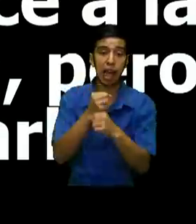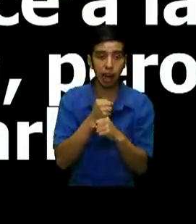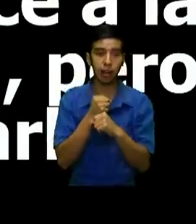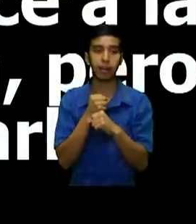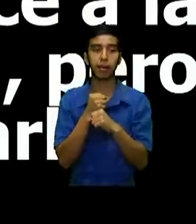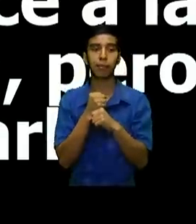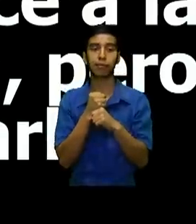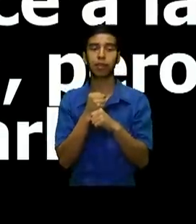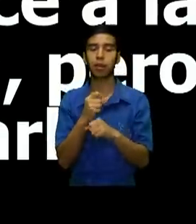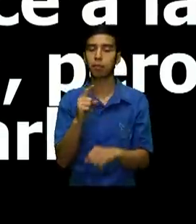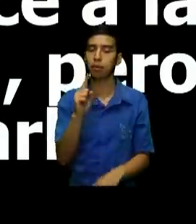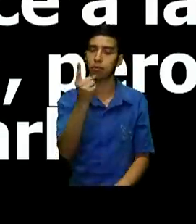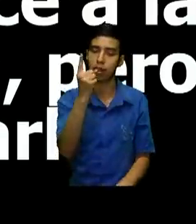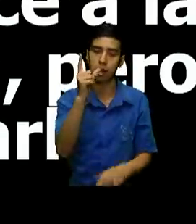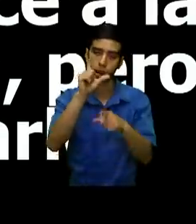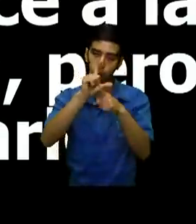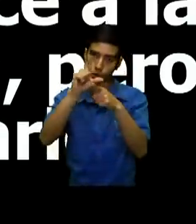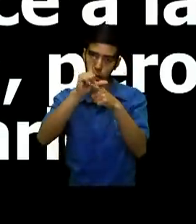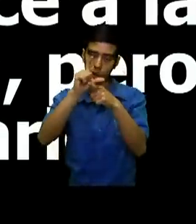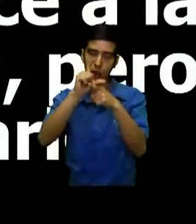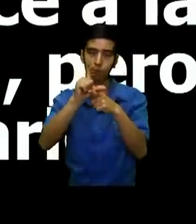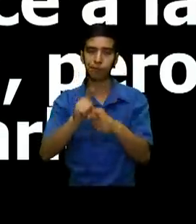primer round